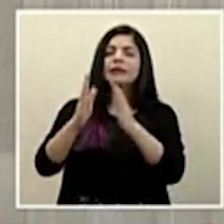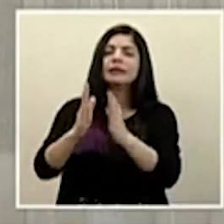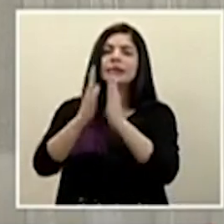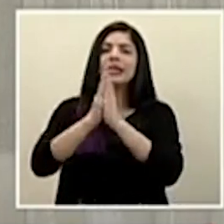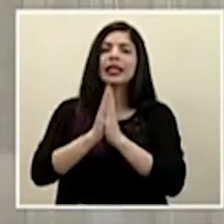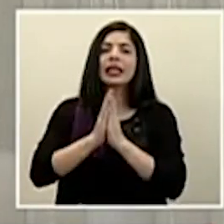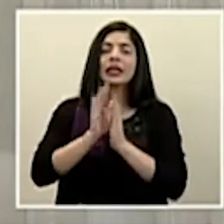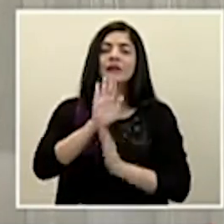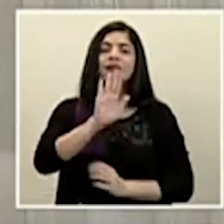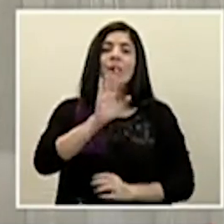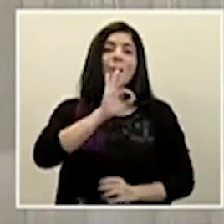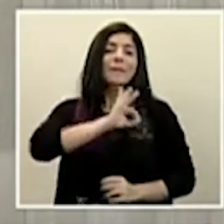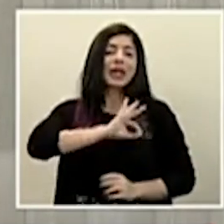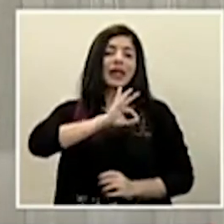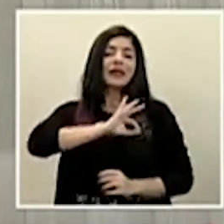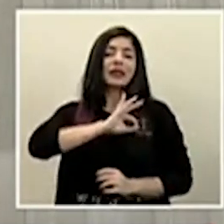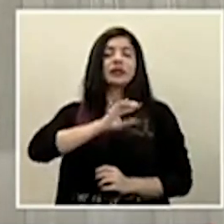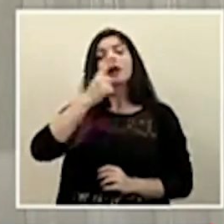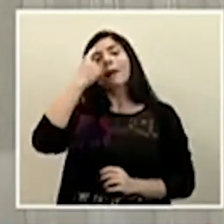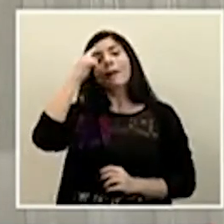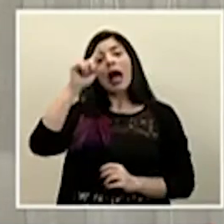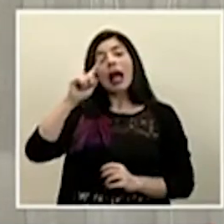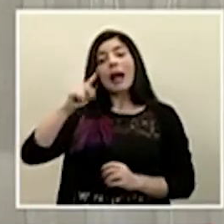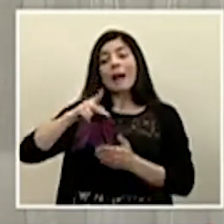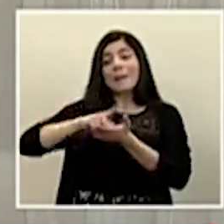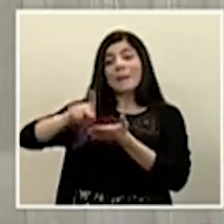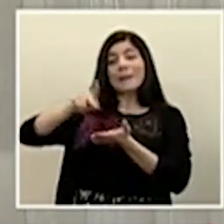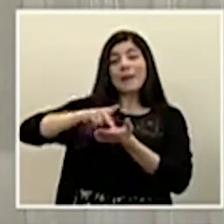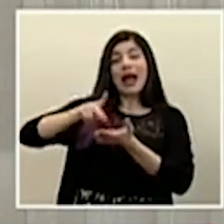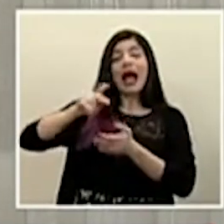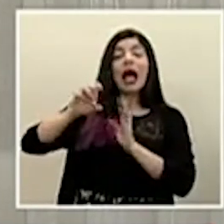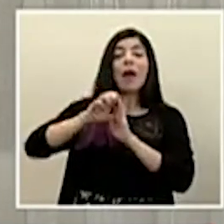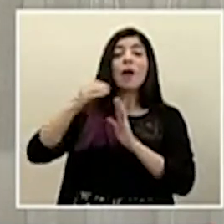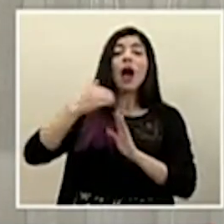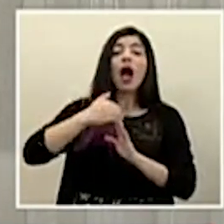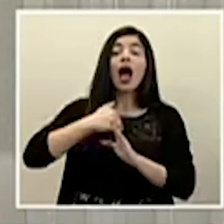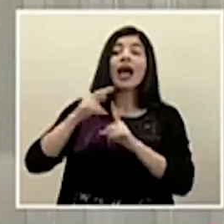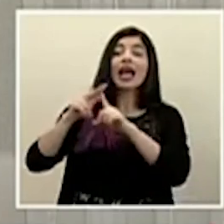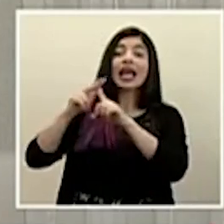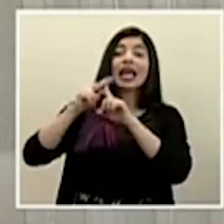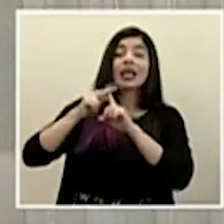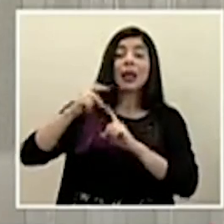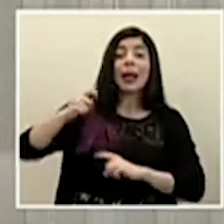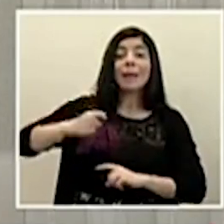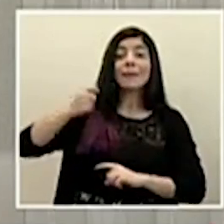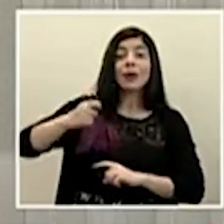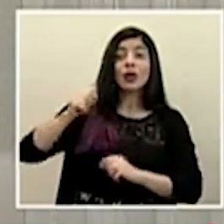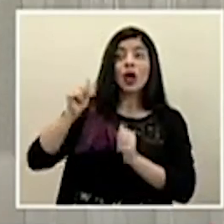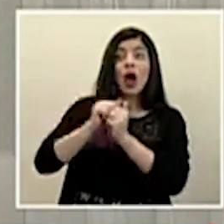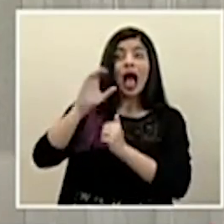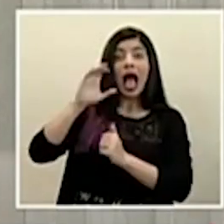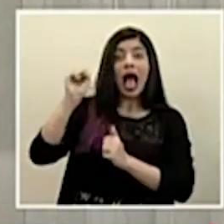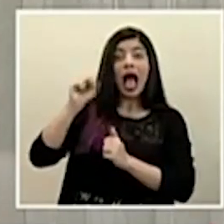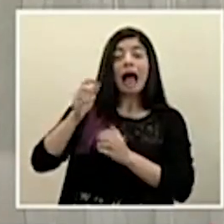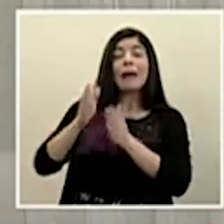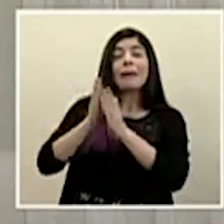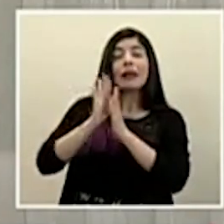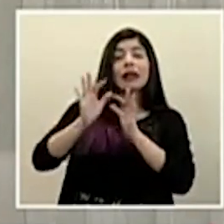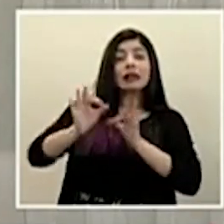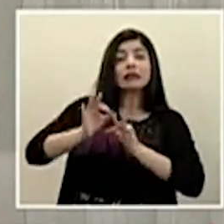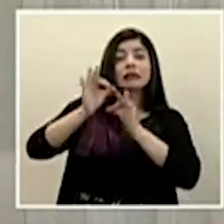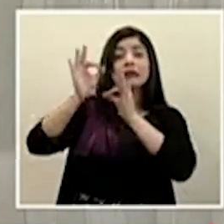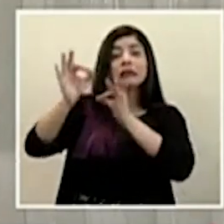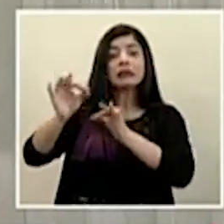solicitar el beneficio de la postergación en los pagos por créditos hipotecarios que tienen con la institución.